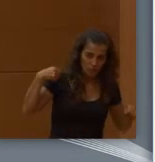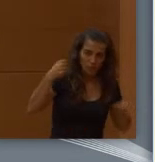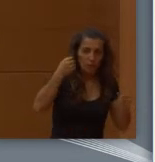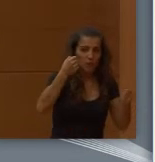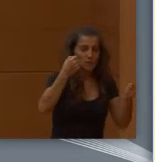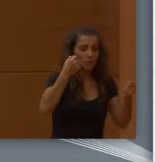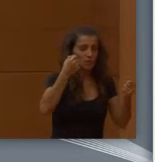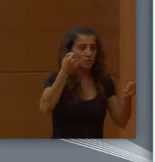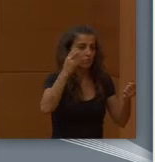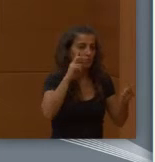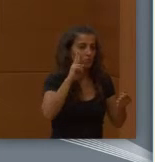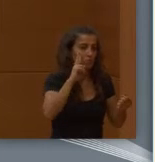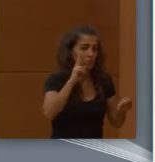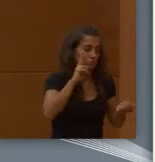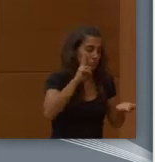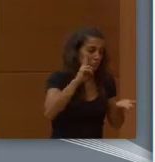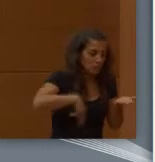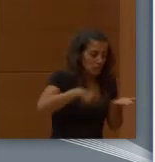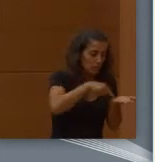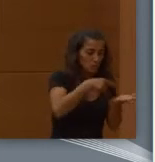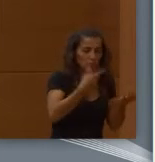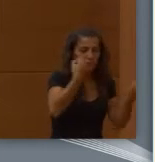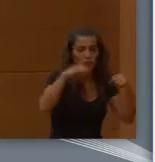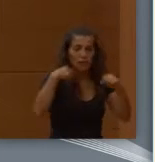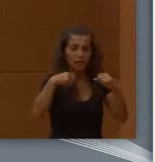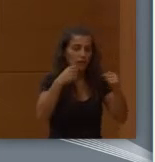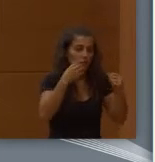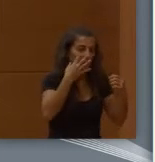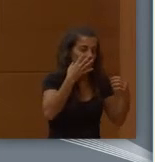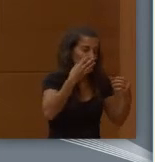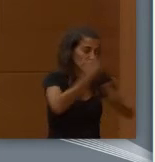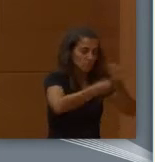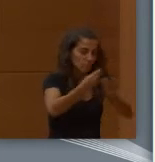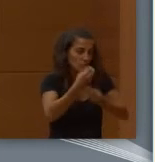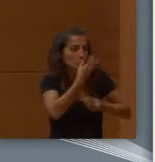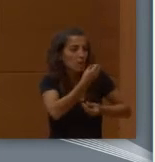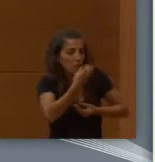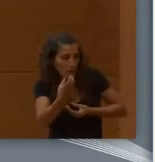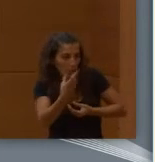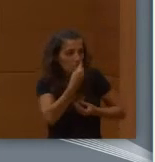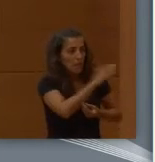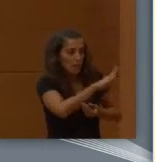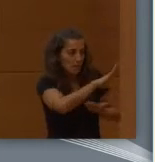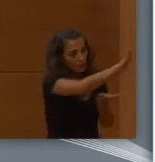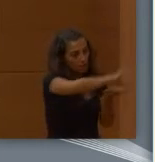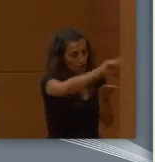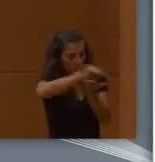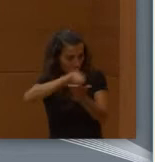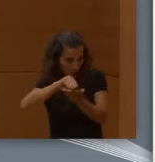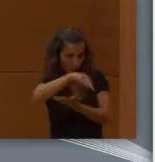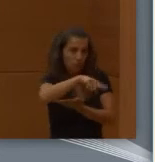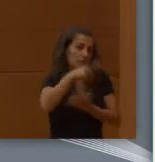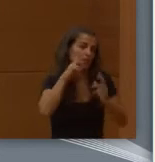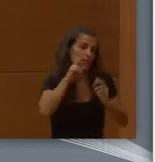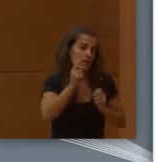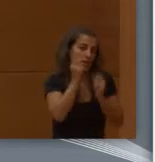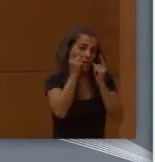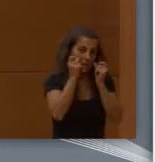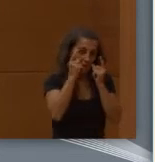valoración, una validación de cuáles son esas mejores prácticas. Entonces, se identifican así cuáles son las mejores